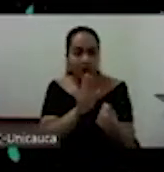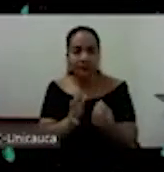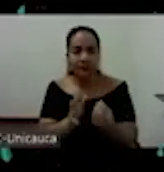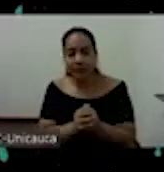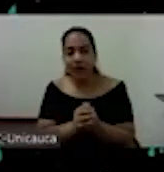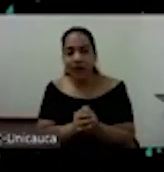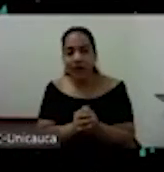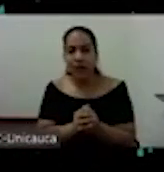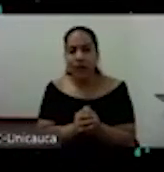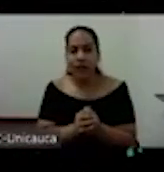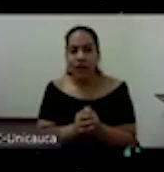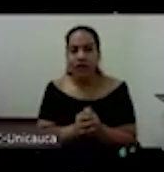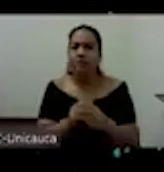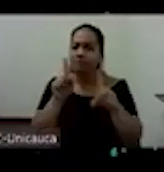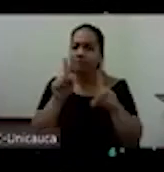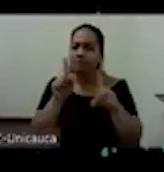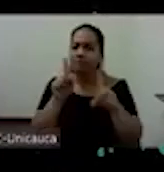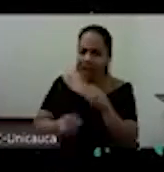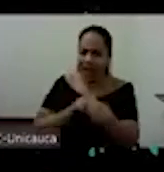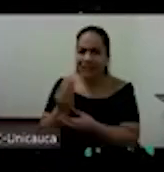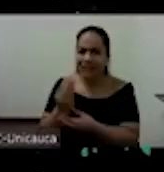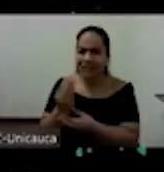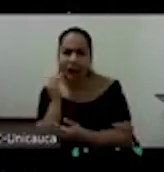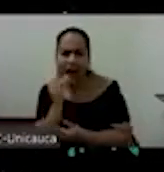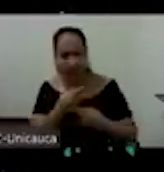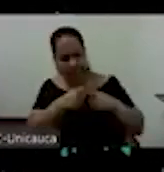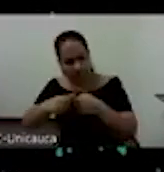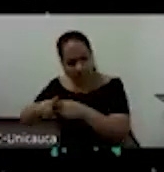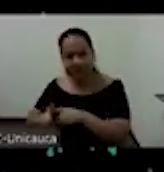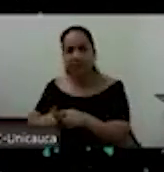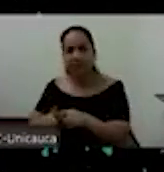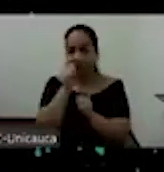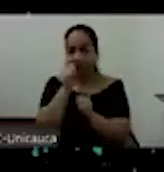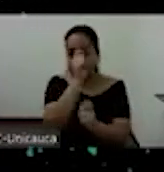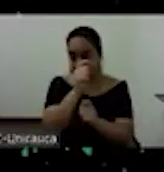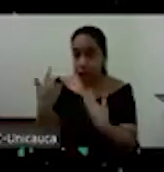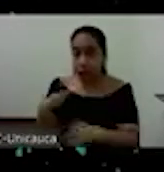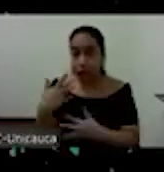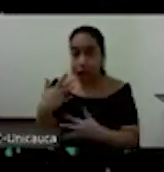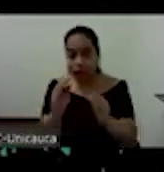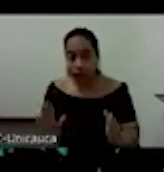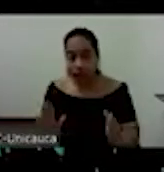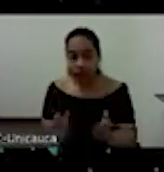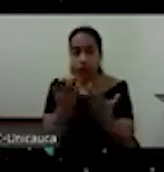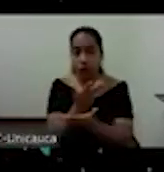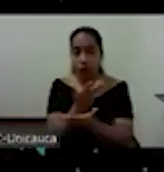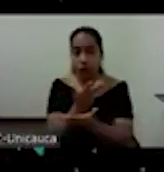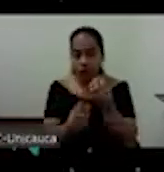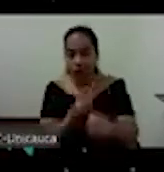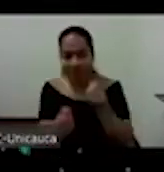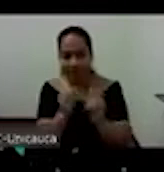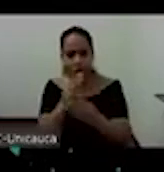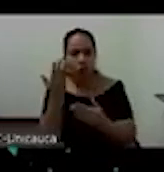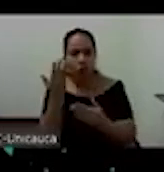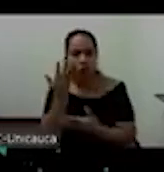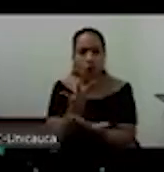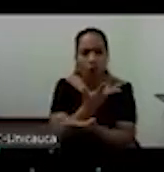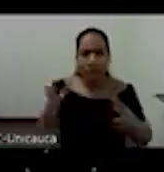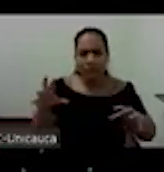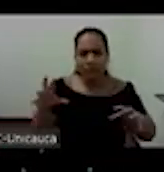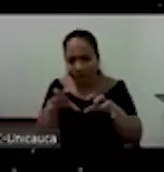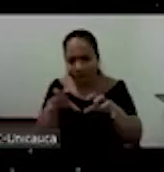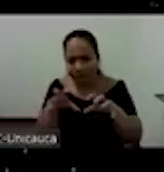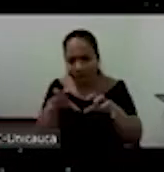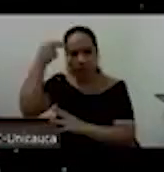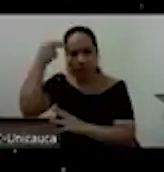Dentro del quehacer de las mujeres que tejen, se reconoce la invaluable contribución hacia los haceres cotidianos en la historia presente